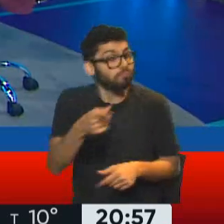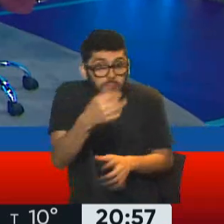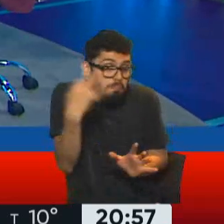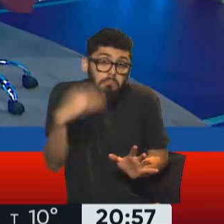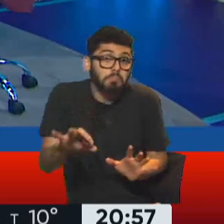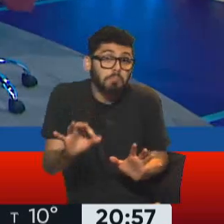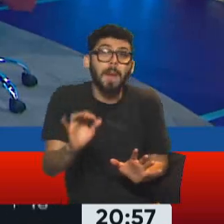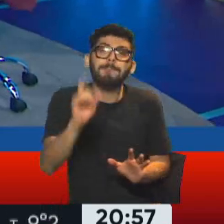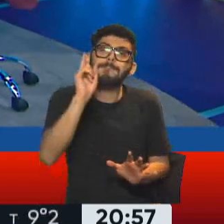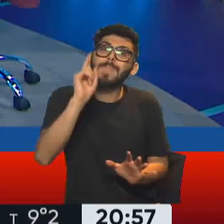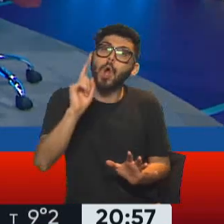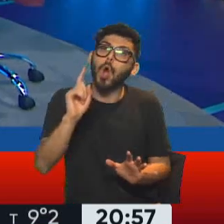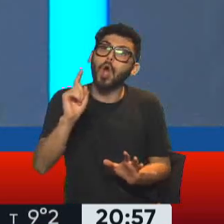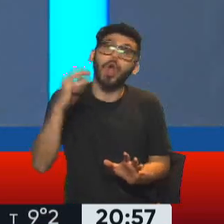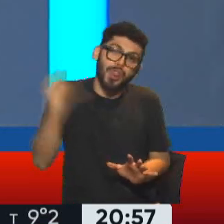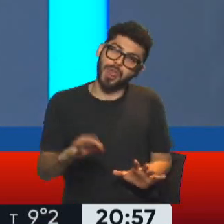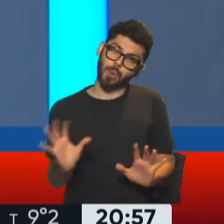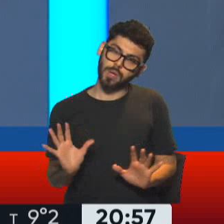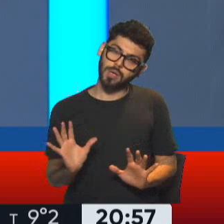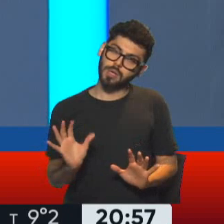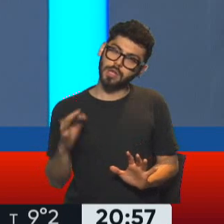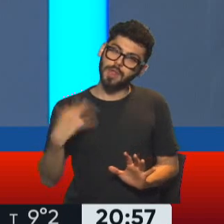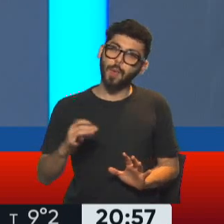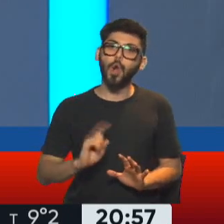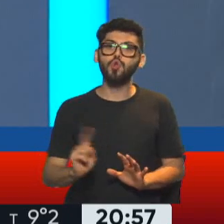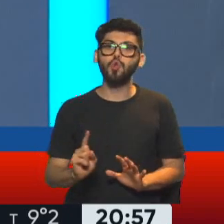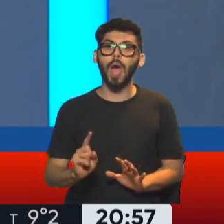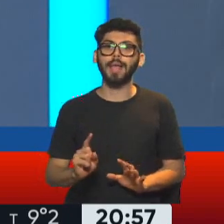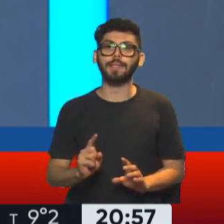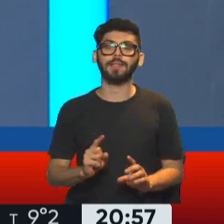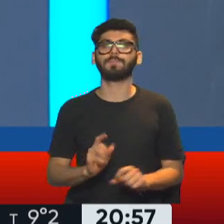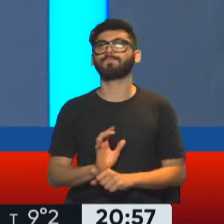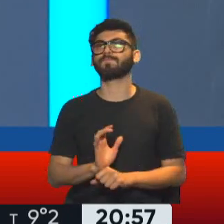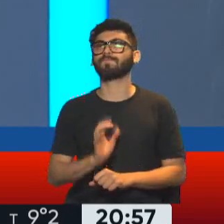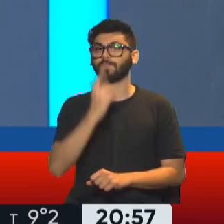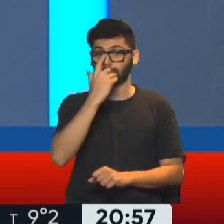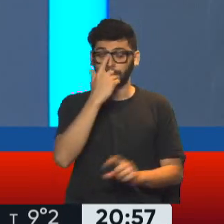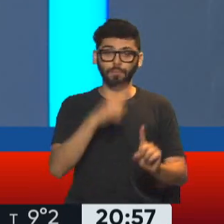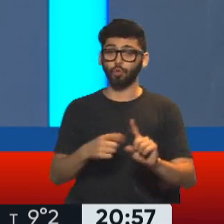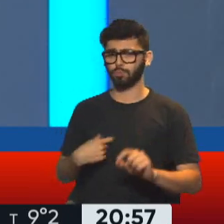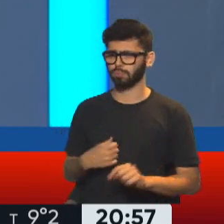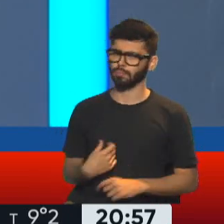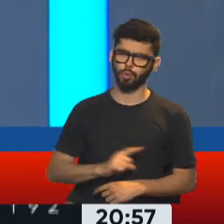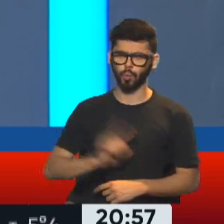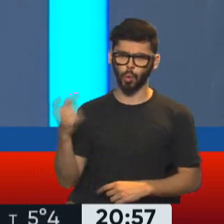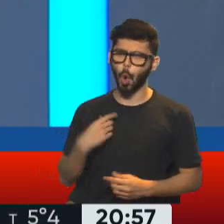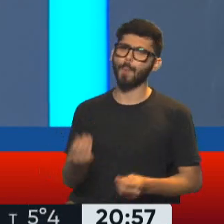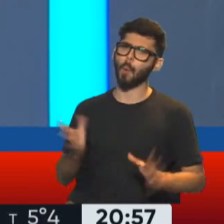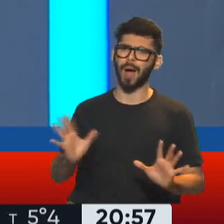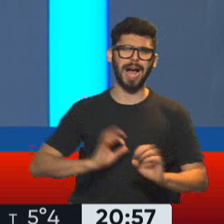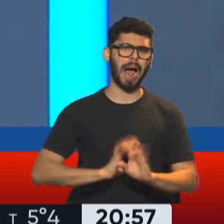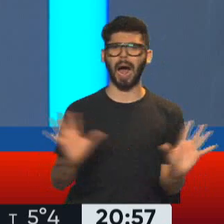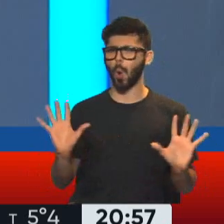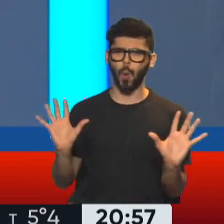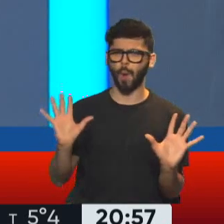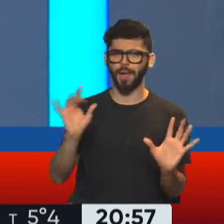hay pero lo tiene es una que buena hacer, noticia. Lo tiene que hacer. Sí, claro. No tiene que asustarse cuando vengan y le digan, no, ¿cómo vas a hacer eso? Qué terrible, lo que va a